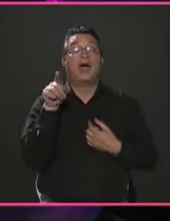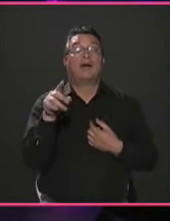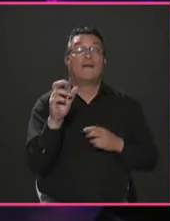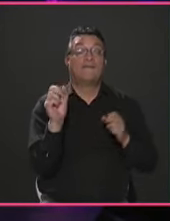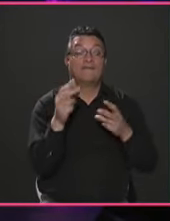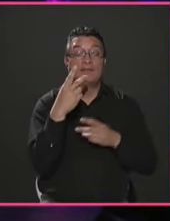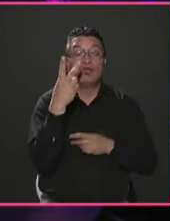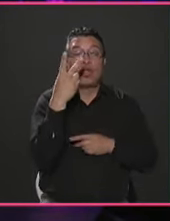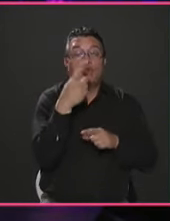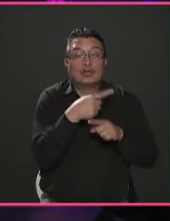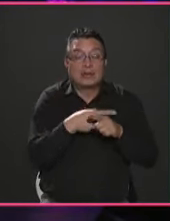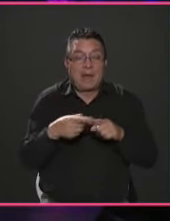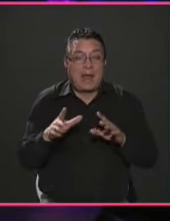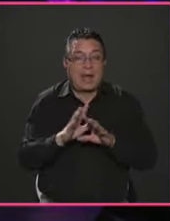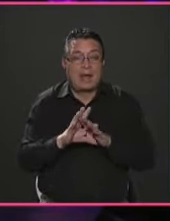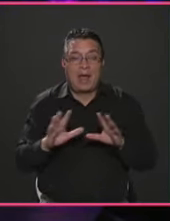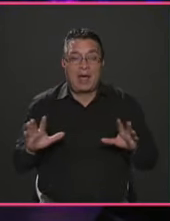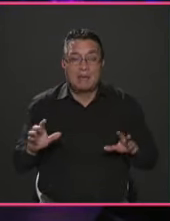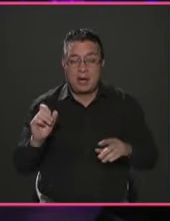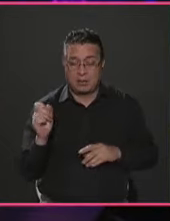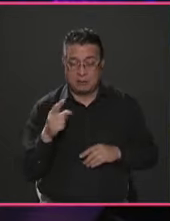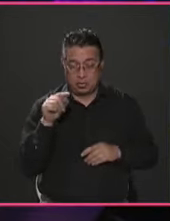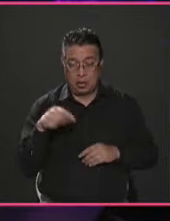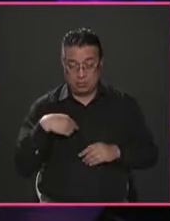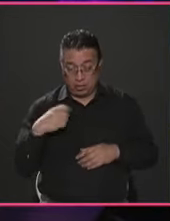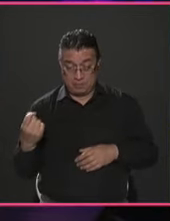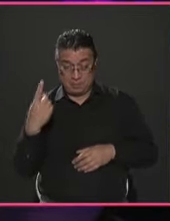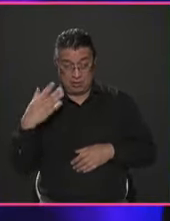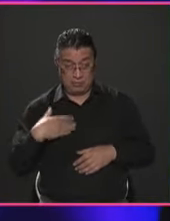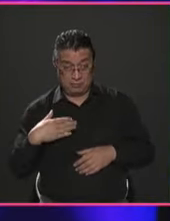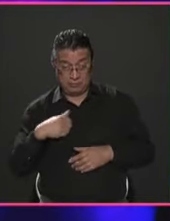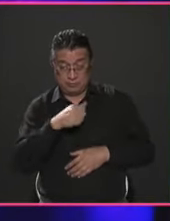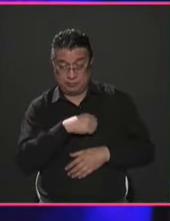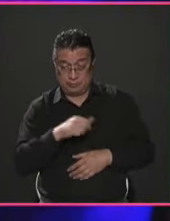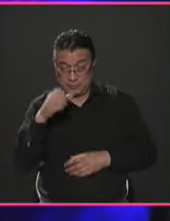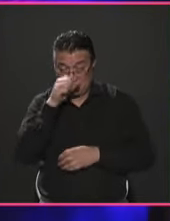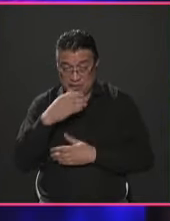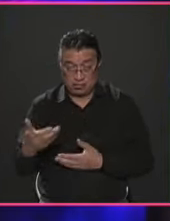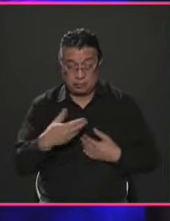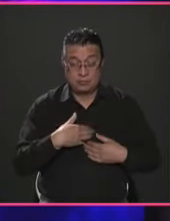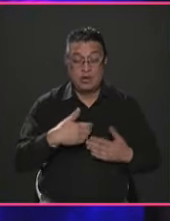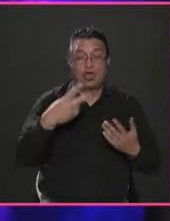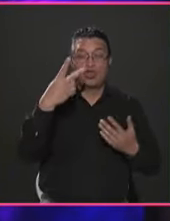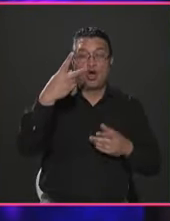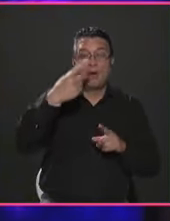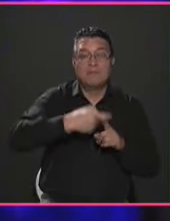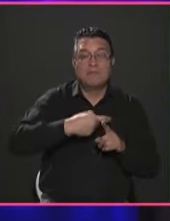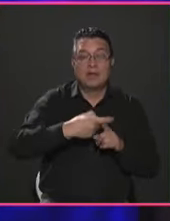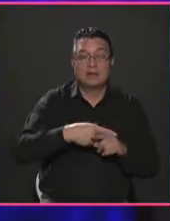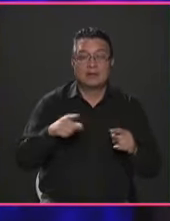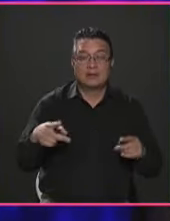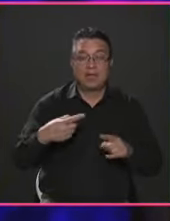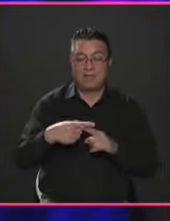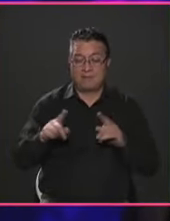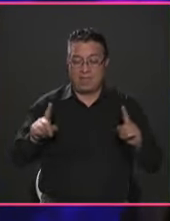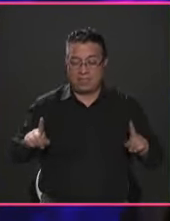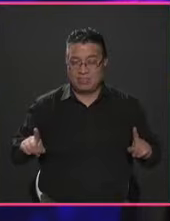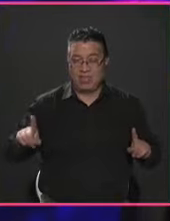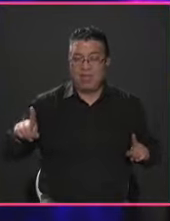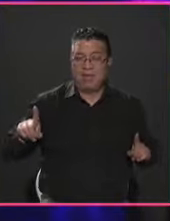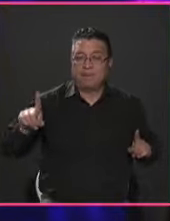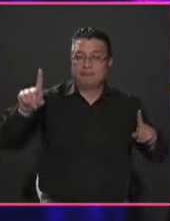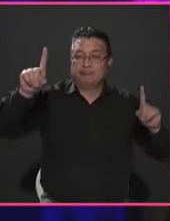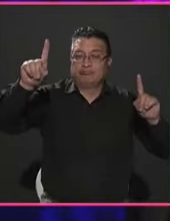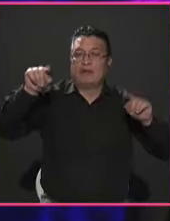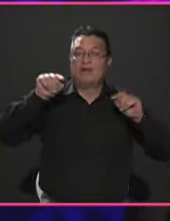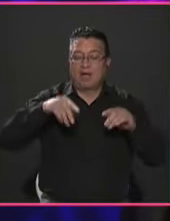solo por dos semanas nuestro primer paciente vivió por 60 días eso son dos meses es solo un comienzo Va a